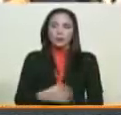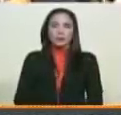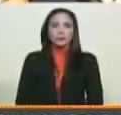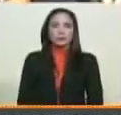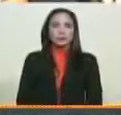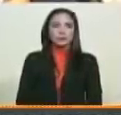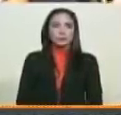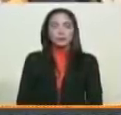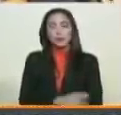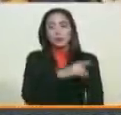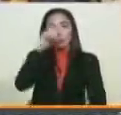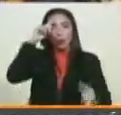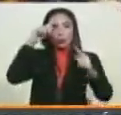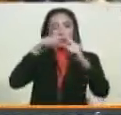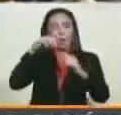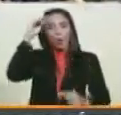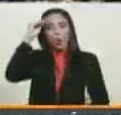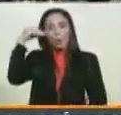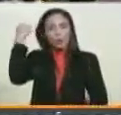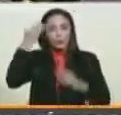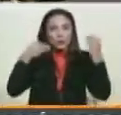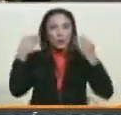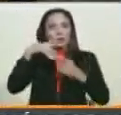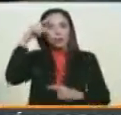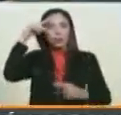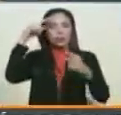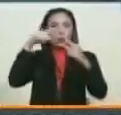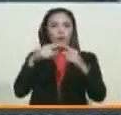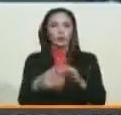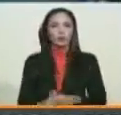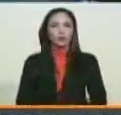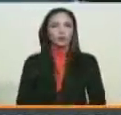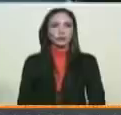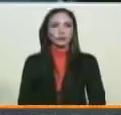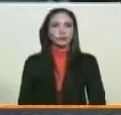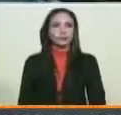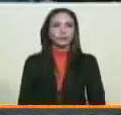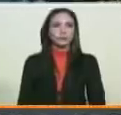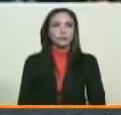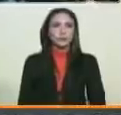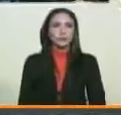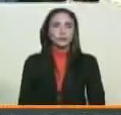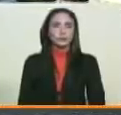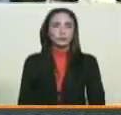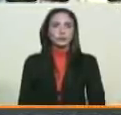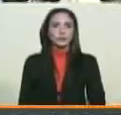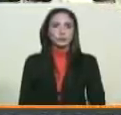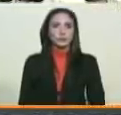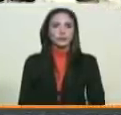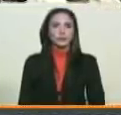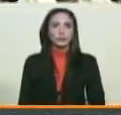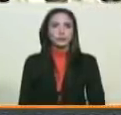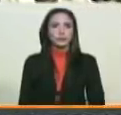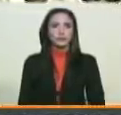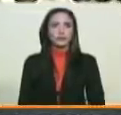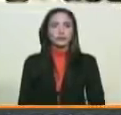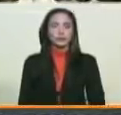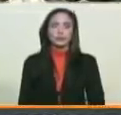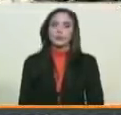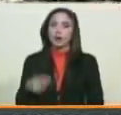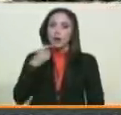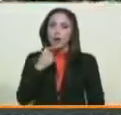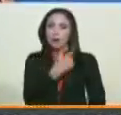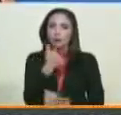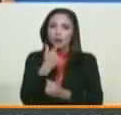con estos sueños, con esta doctrina, con este legado indestructible e invencible, yo le